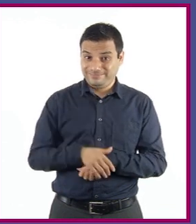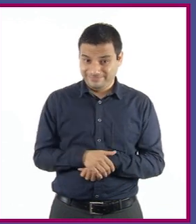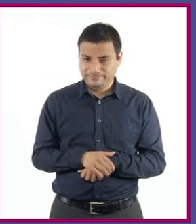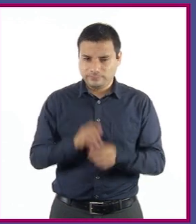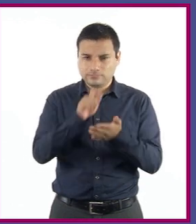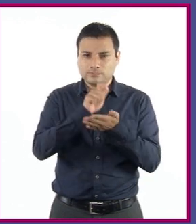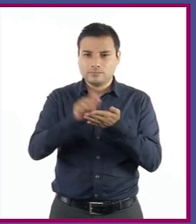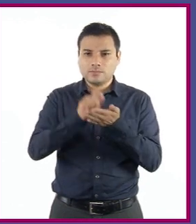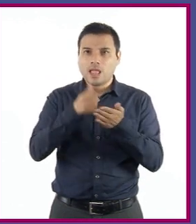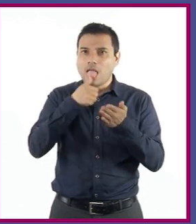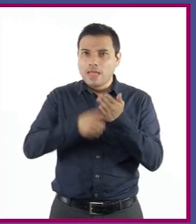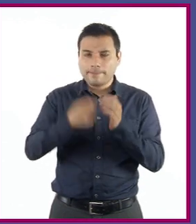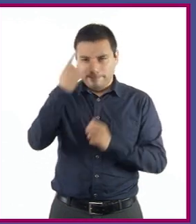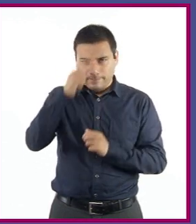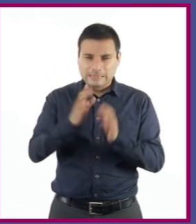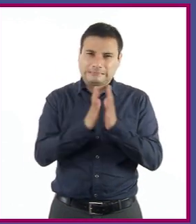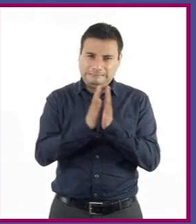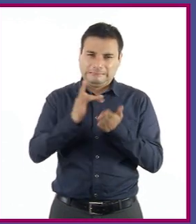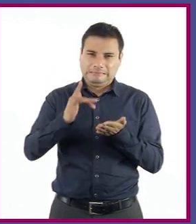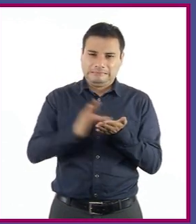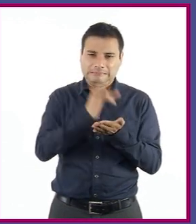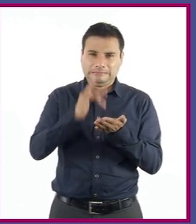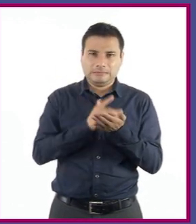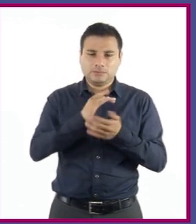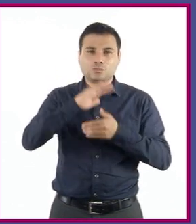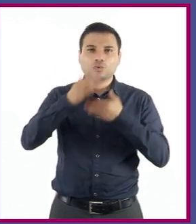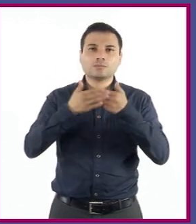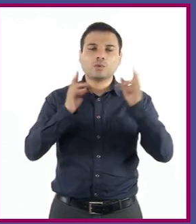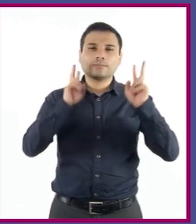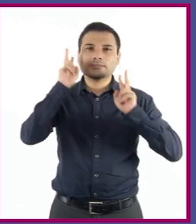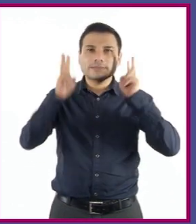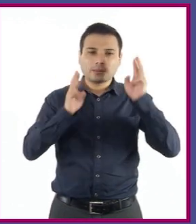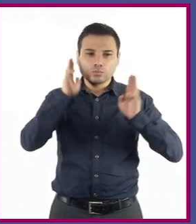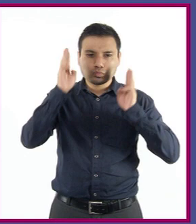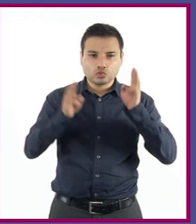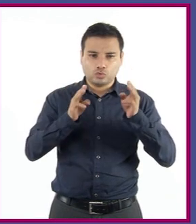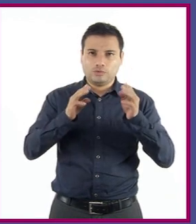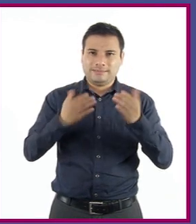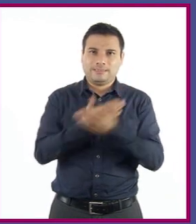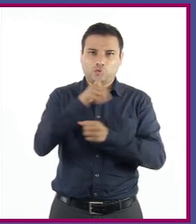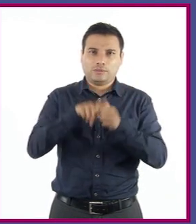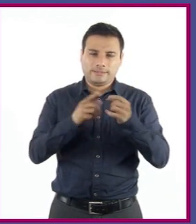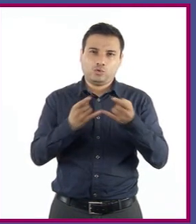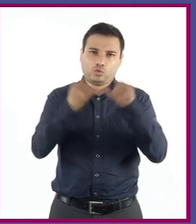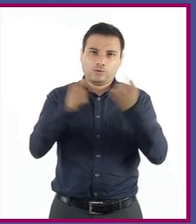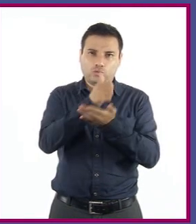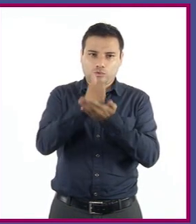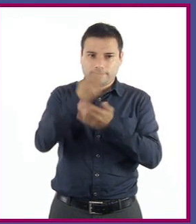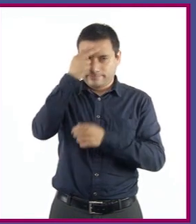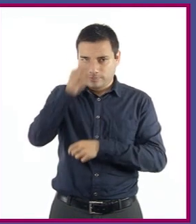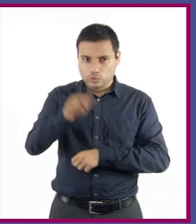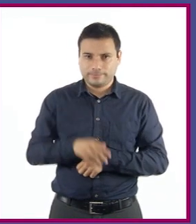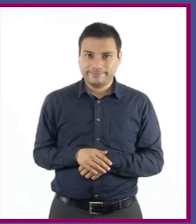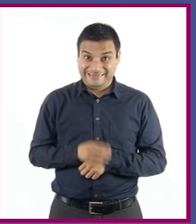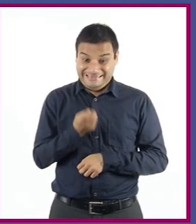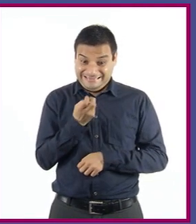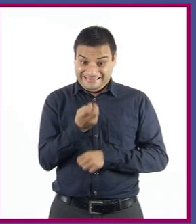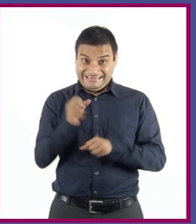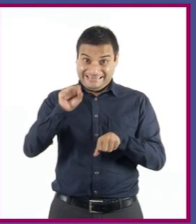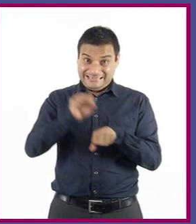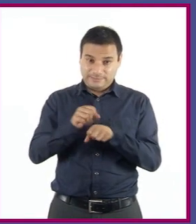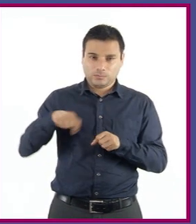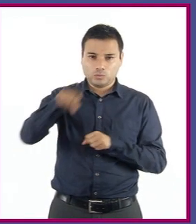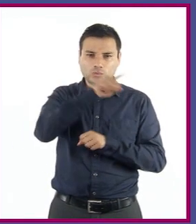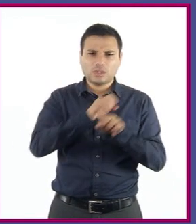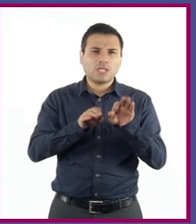esta carta para solicitar su apoyo para hacer una visita al Museo Nacional de Historia en la Ciudad de México. Justo estas semanas hemos trabajado